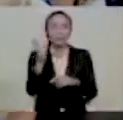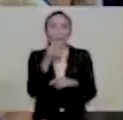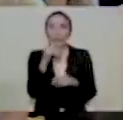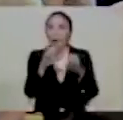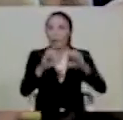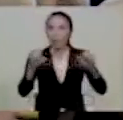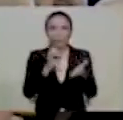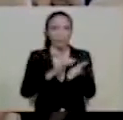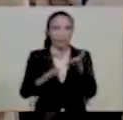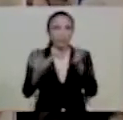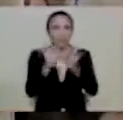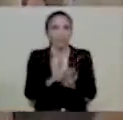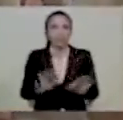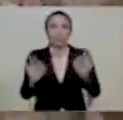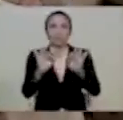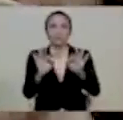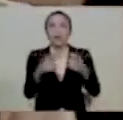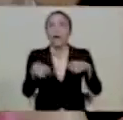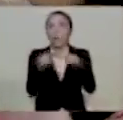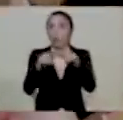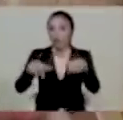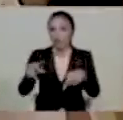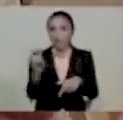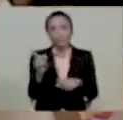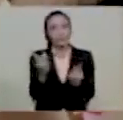como sí lo tiene el pueblo de Venezuela.